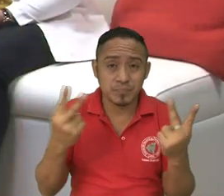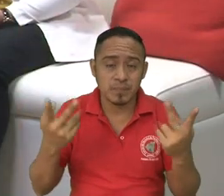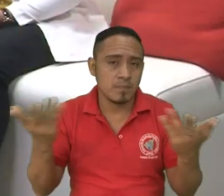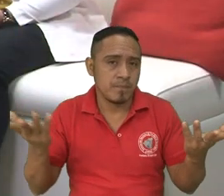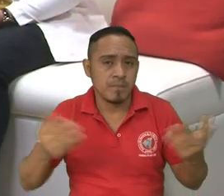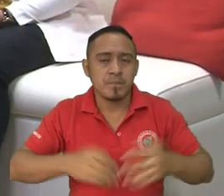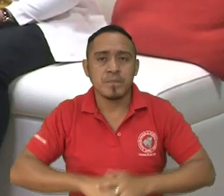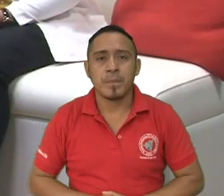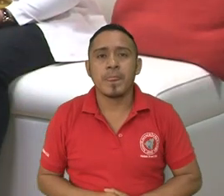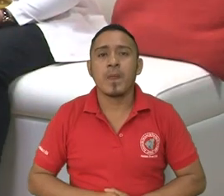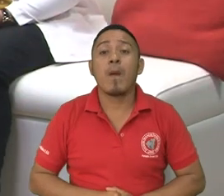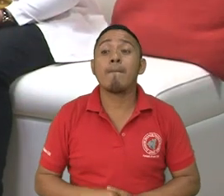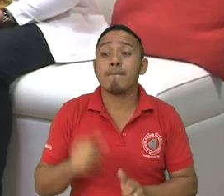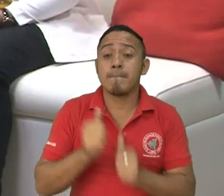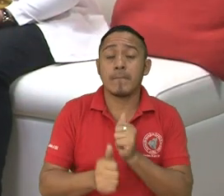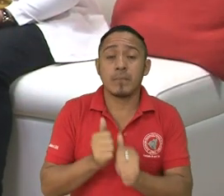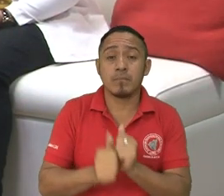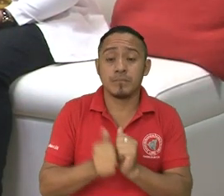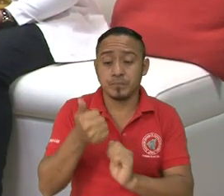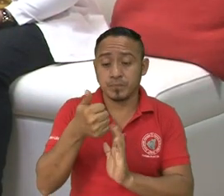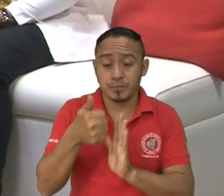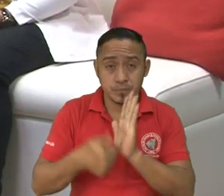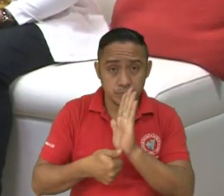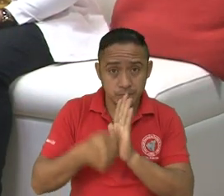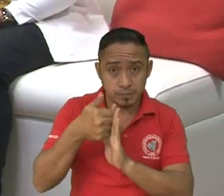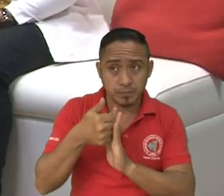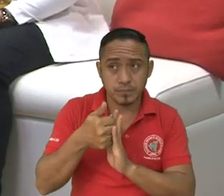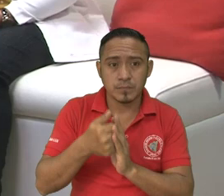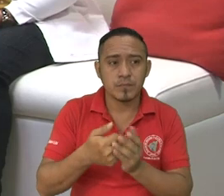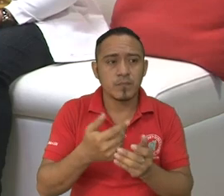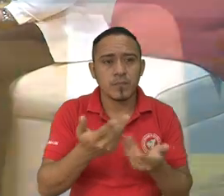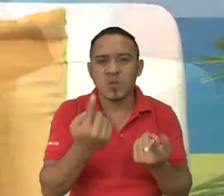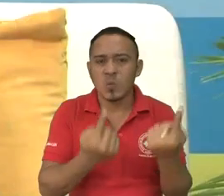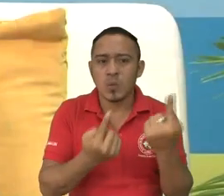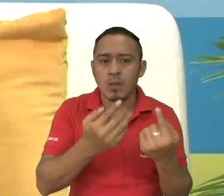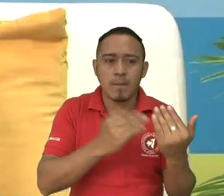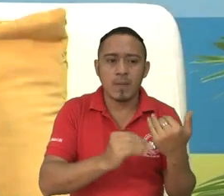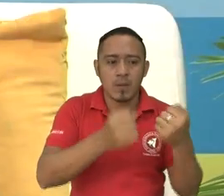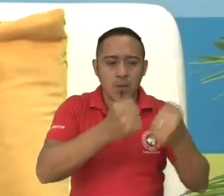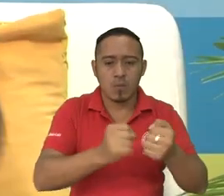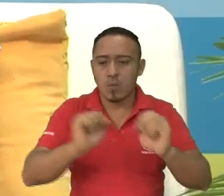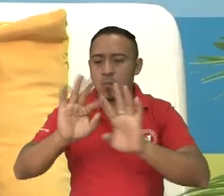de la autoestima, licenciada, ¿se presenta más en niños o en niñas?